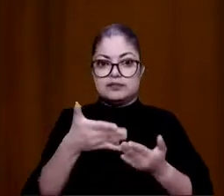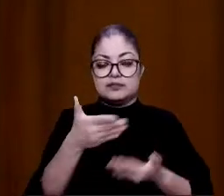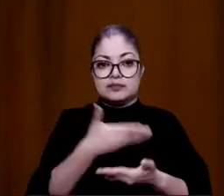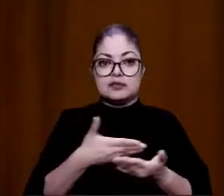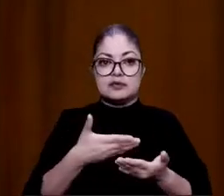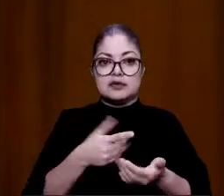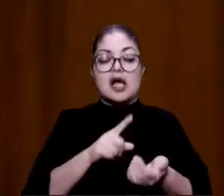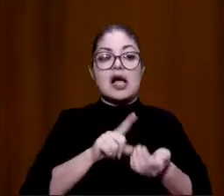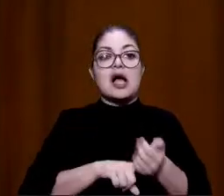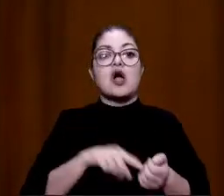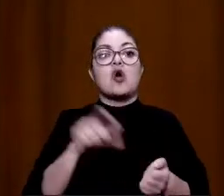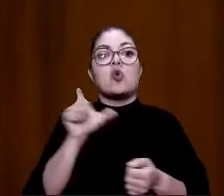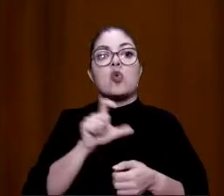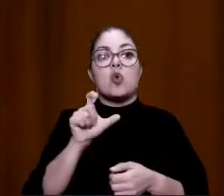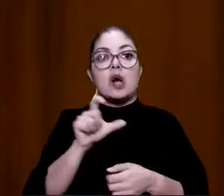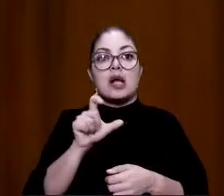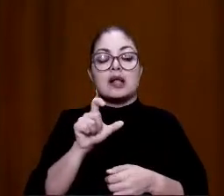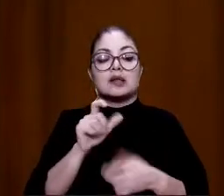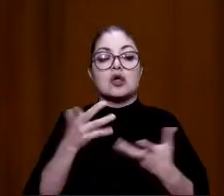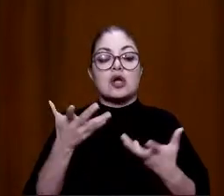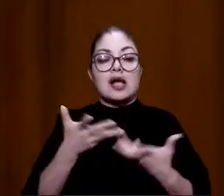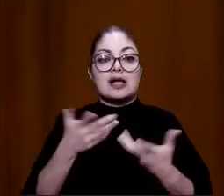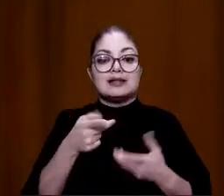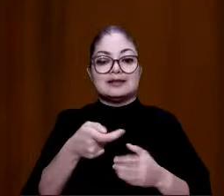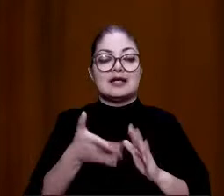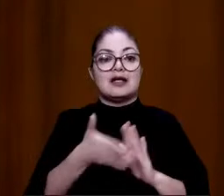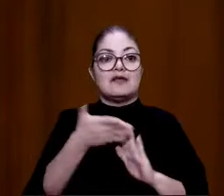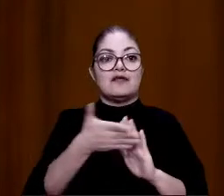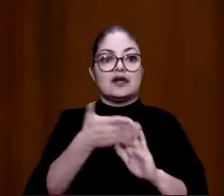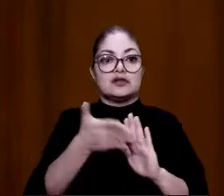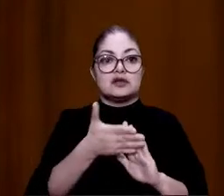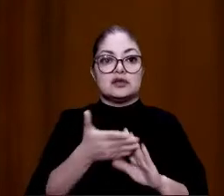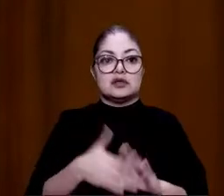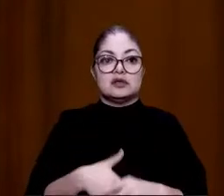en función de cuándo se ponga en operación esta infraestructura.